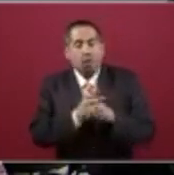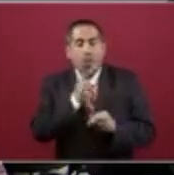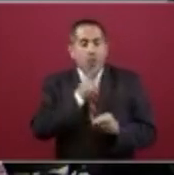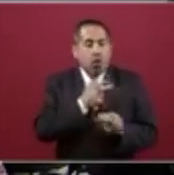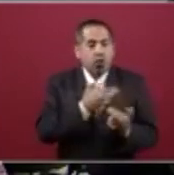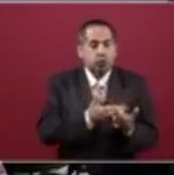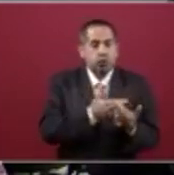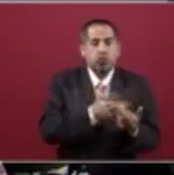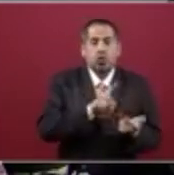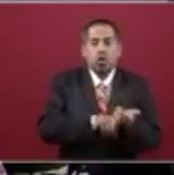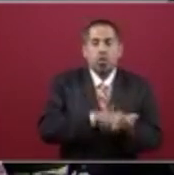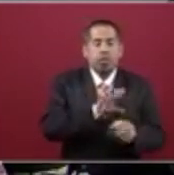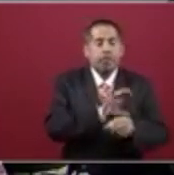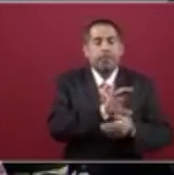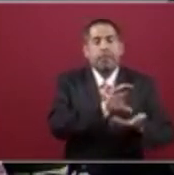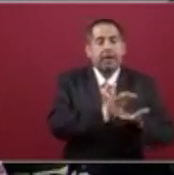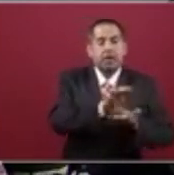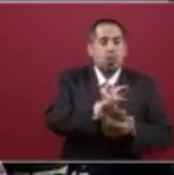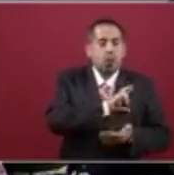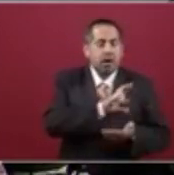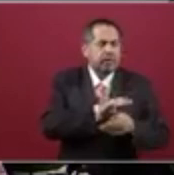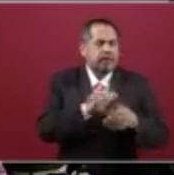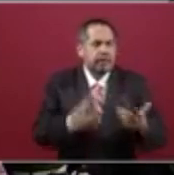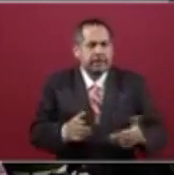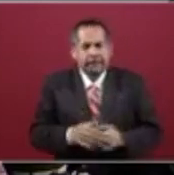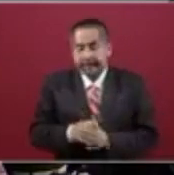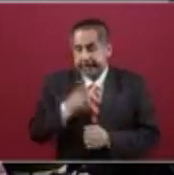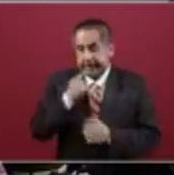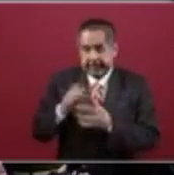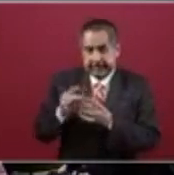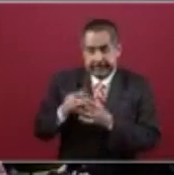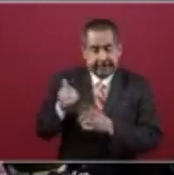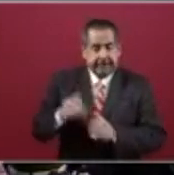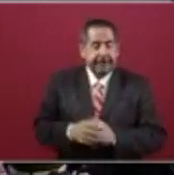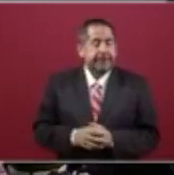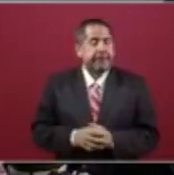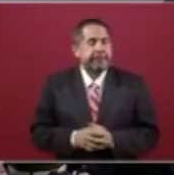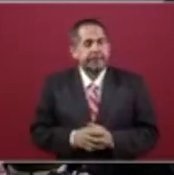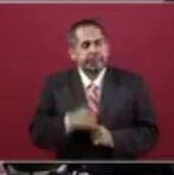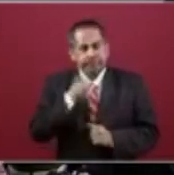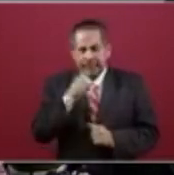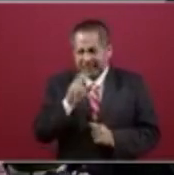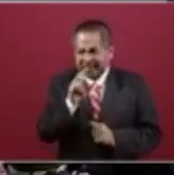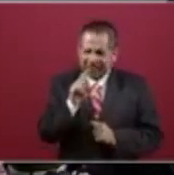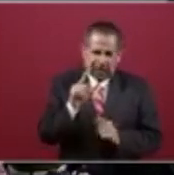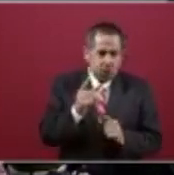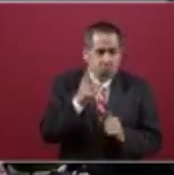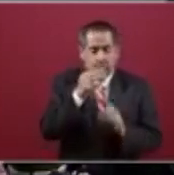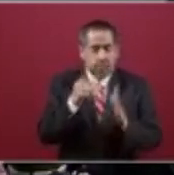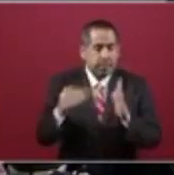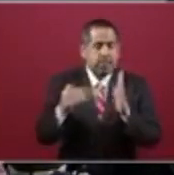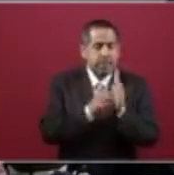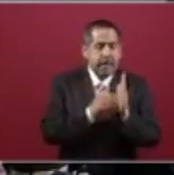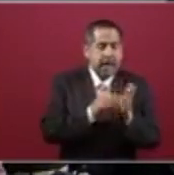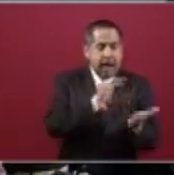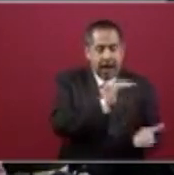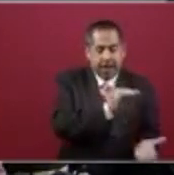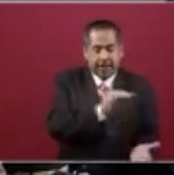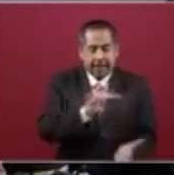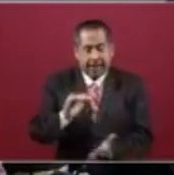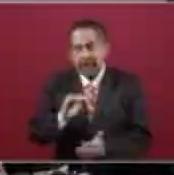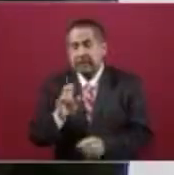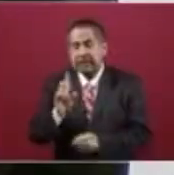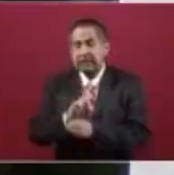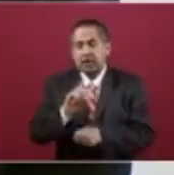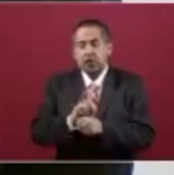los particulares? Pues esto, se habla de 31,000 barriles diarios,